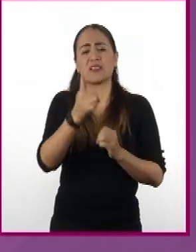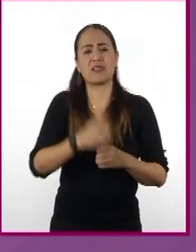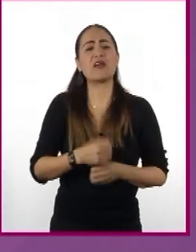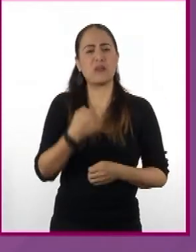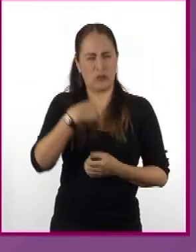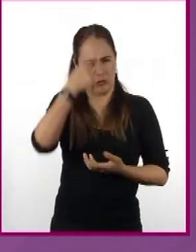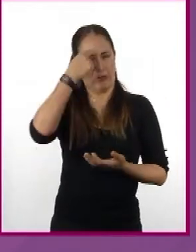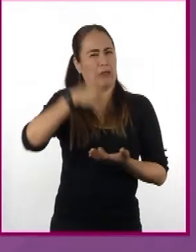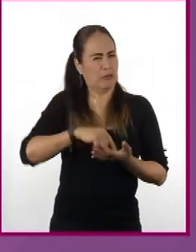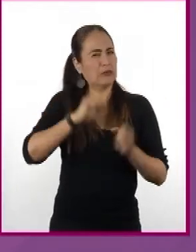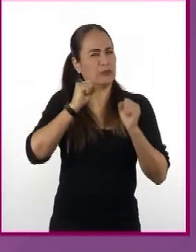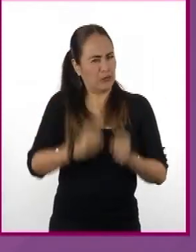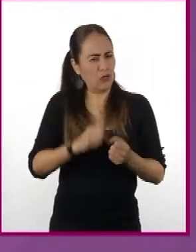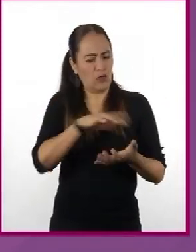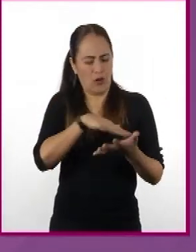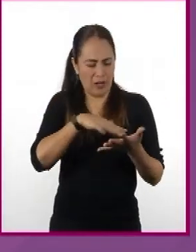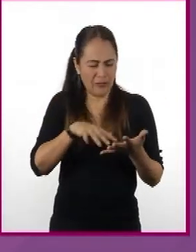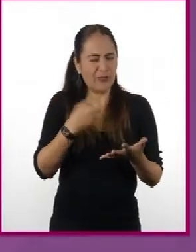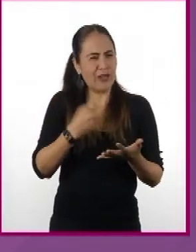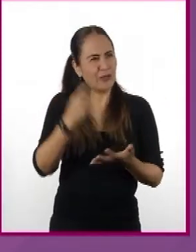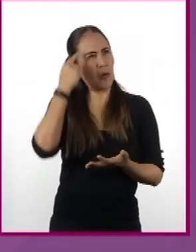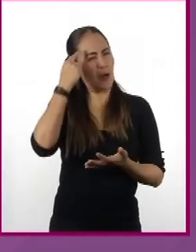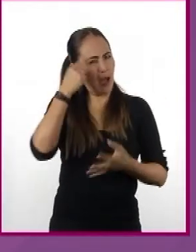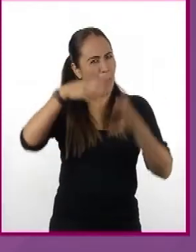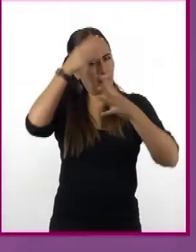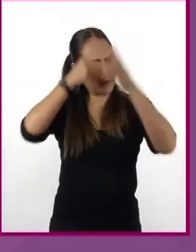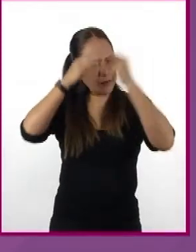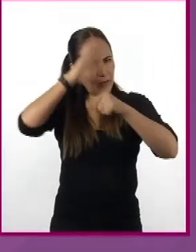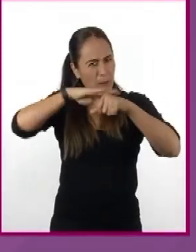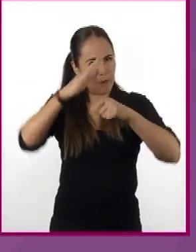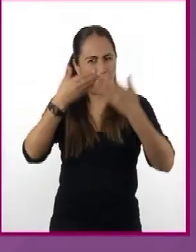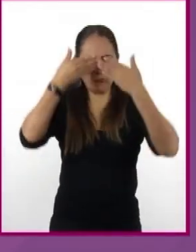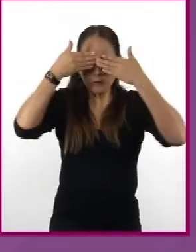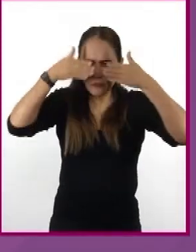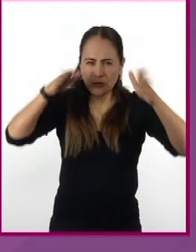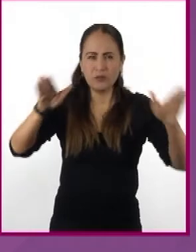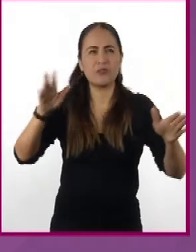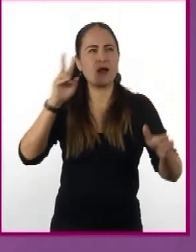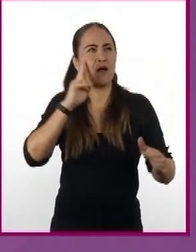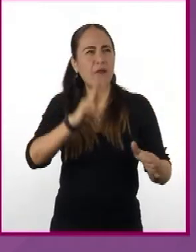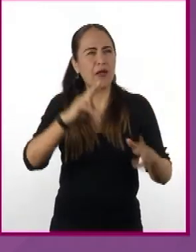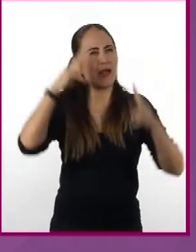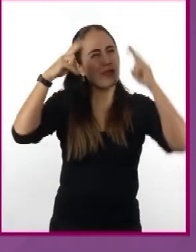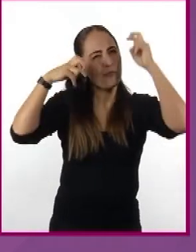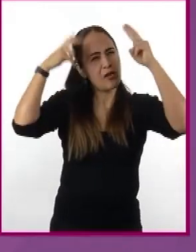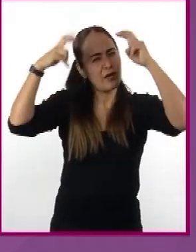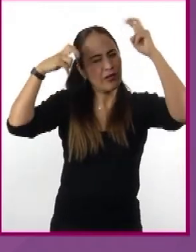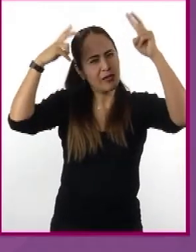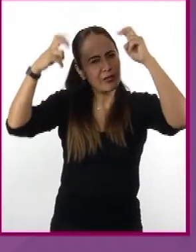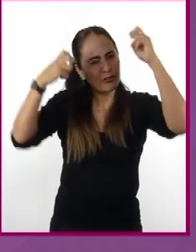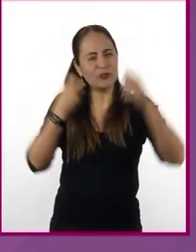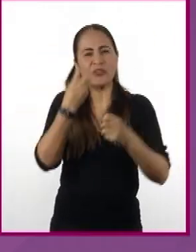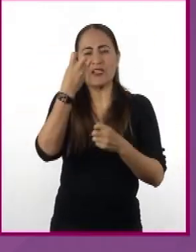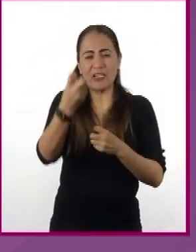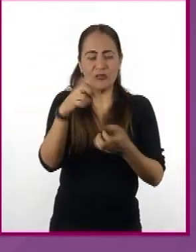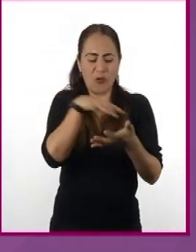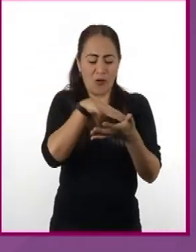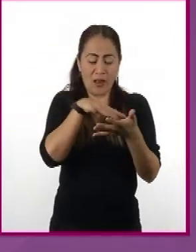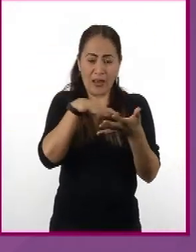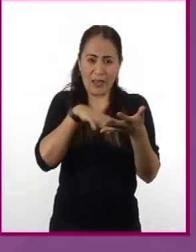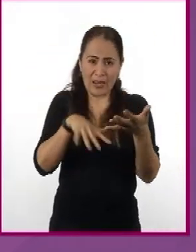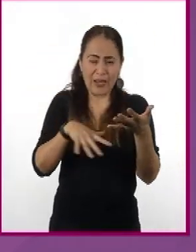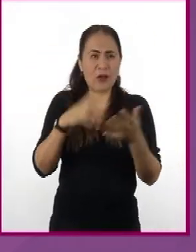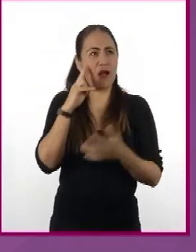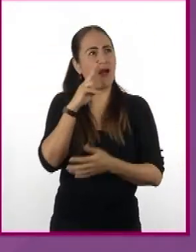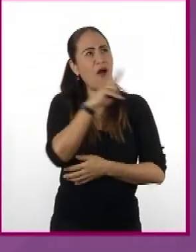nos hace, nos forma, nos abre mundos, nos ubica en otro lugar. A partir de la lectura nos cambia los colores